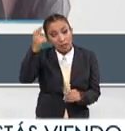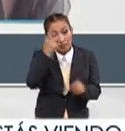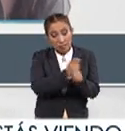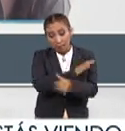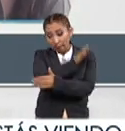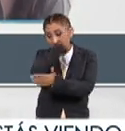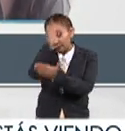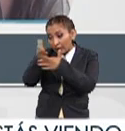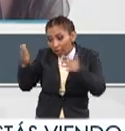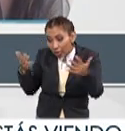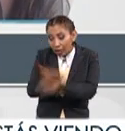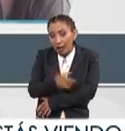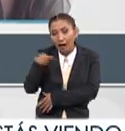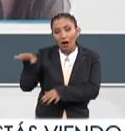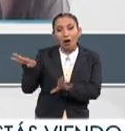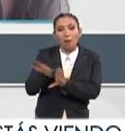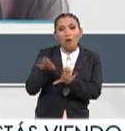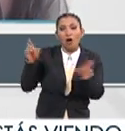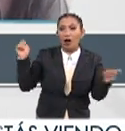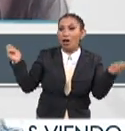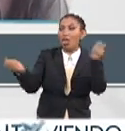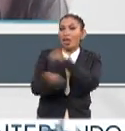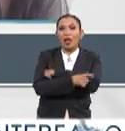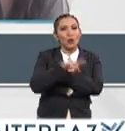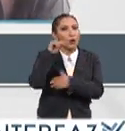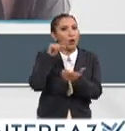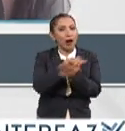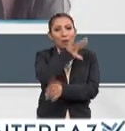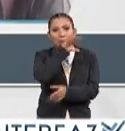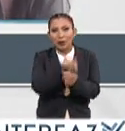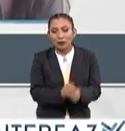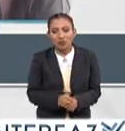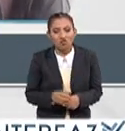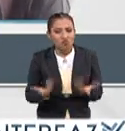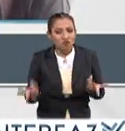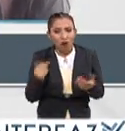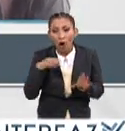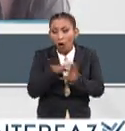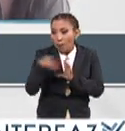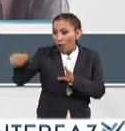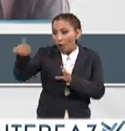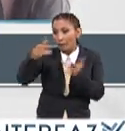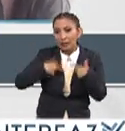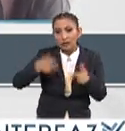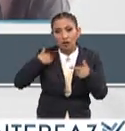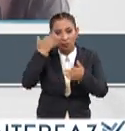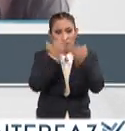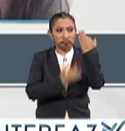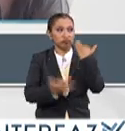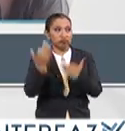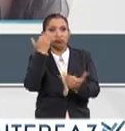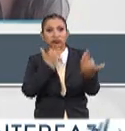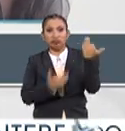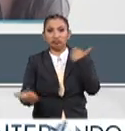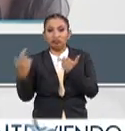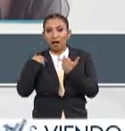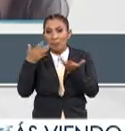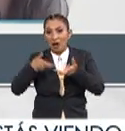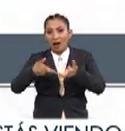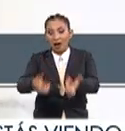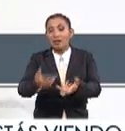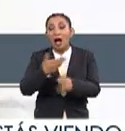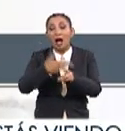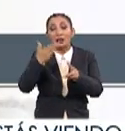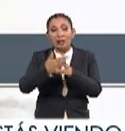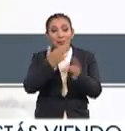primer momento en el que estuve fue como un cambio de panorama completo, desde cómo las personas se tratan en lo que viene siendo en la calle